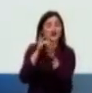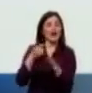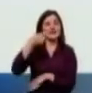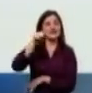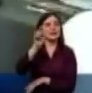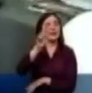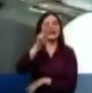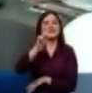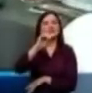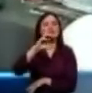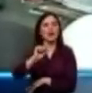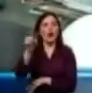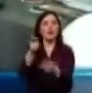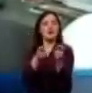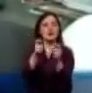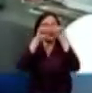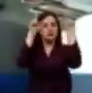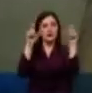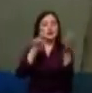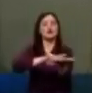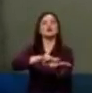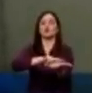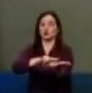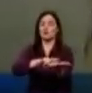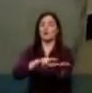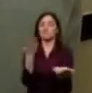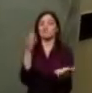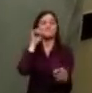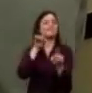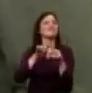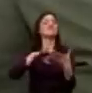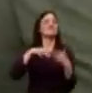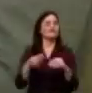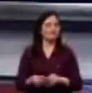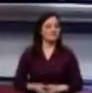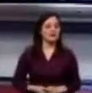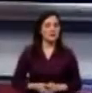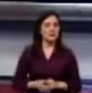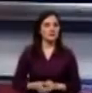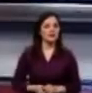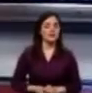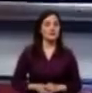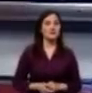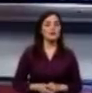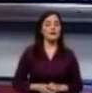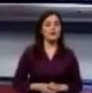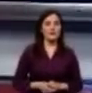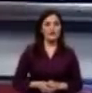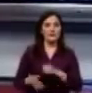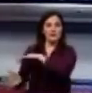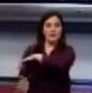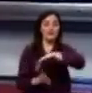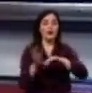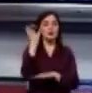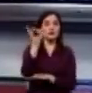Sergio Garnica y dirigentes de dicha empresa. Fernanda Ceballos, 24 horas. Este sábado